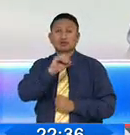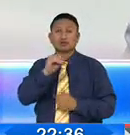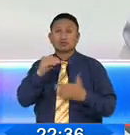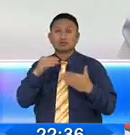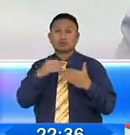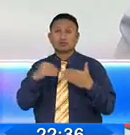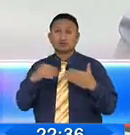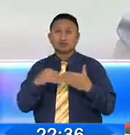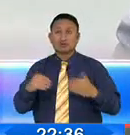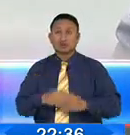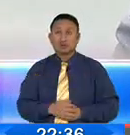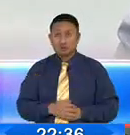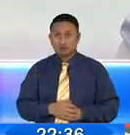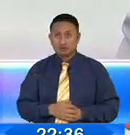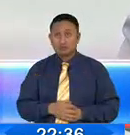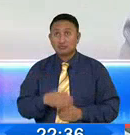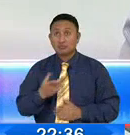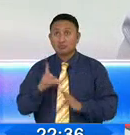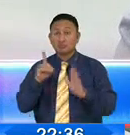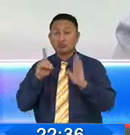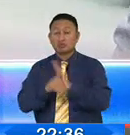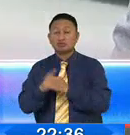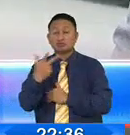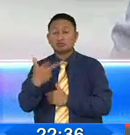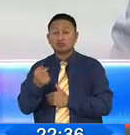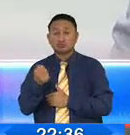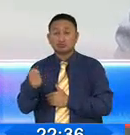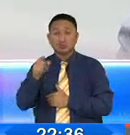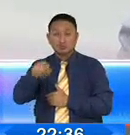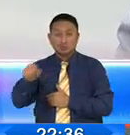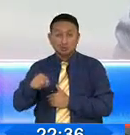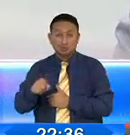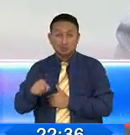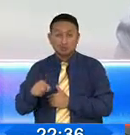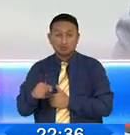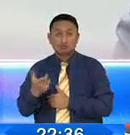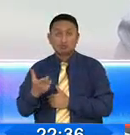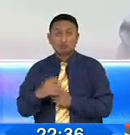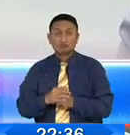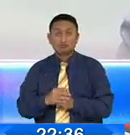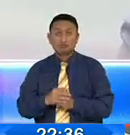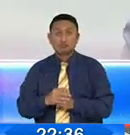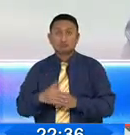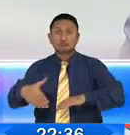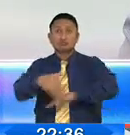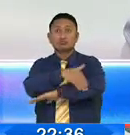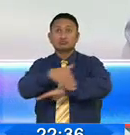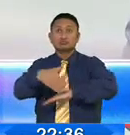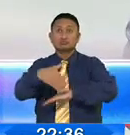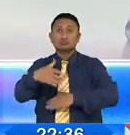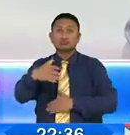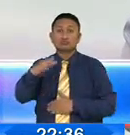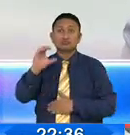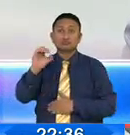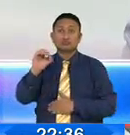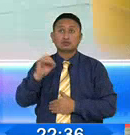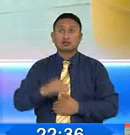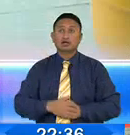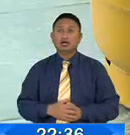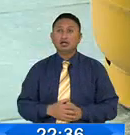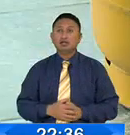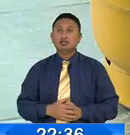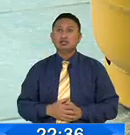$300,000 depositados en tres cajeros ubicados en plena avenida occidental al norte de la capital.